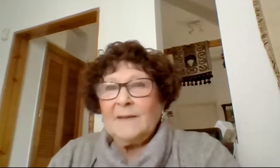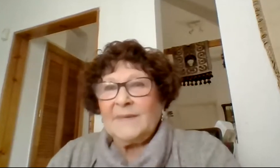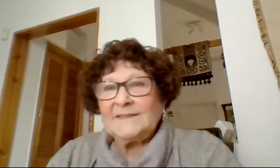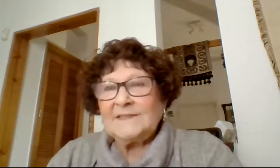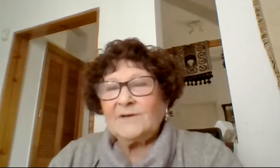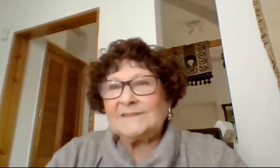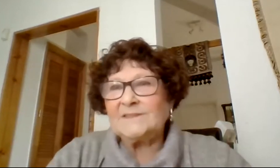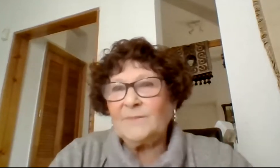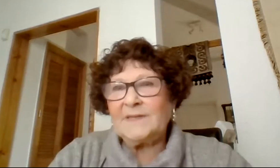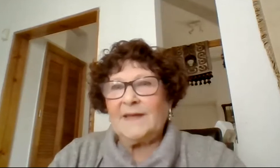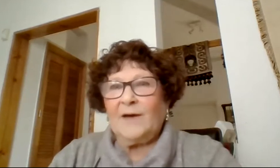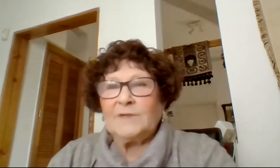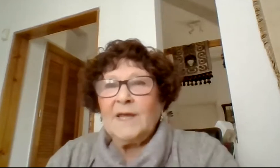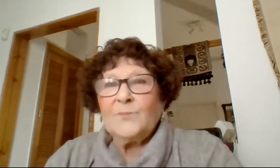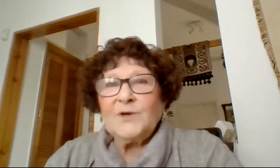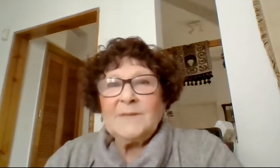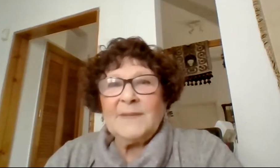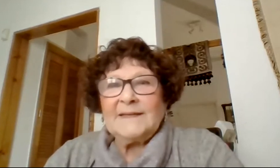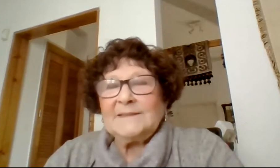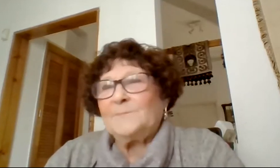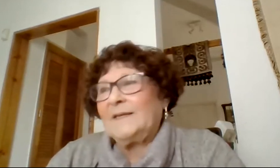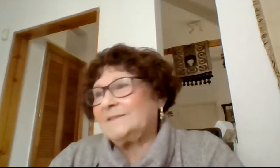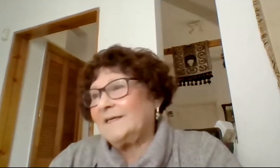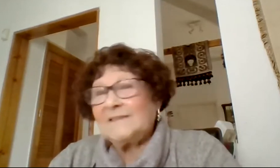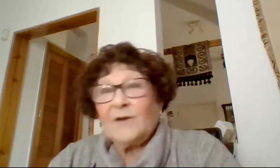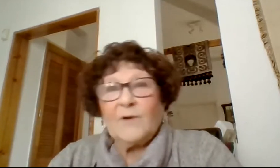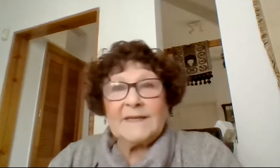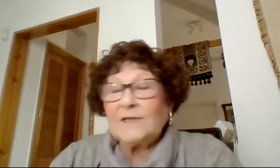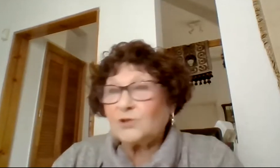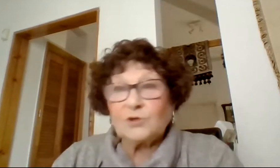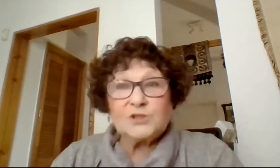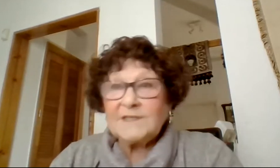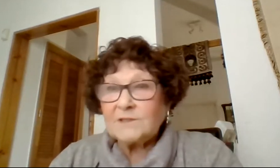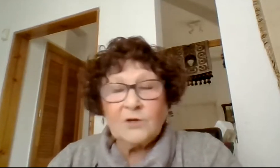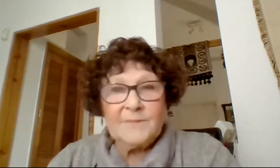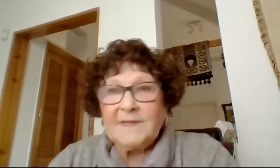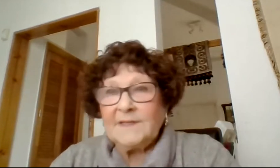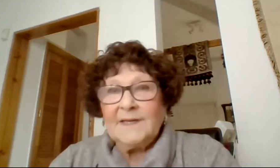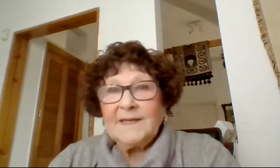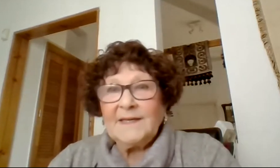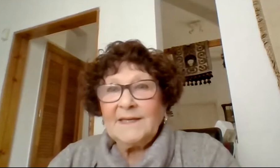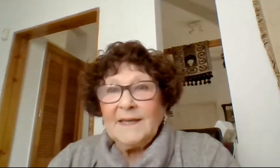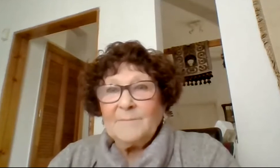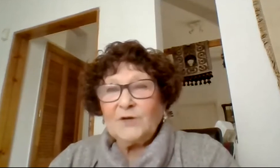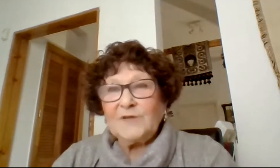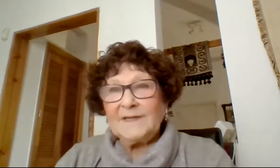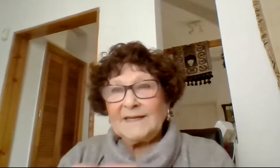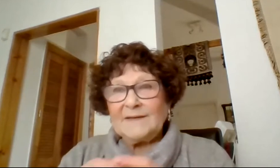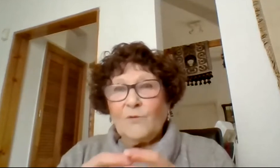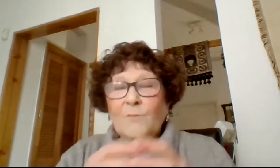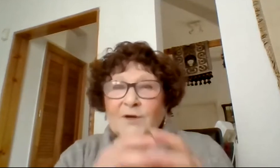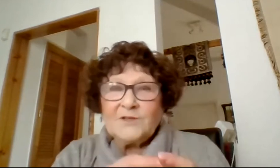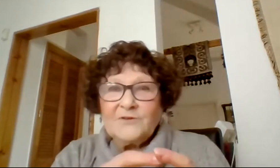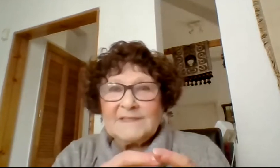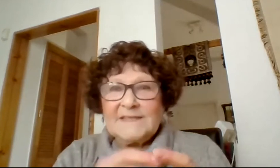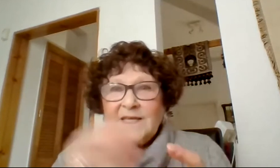ser parecido al síndrome de Down, puede parecerse a cualquier otro síndrome, pero tener